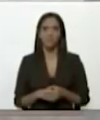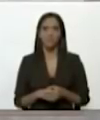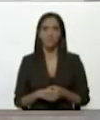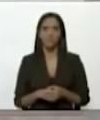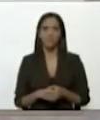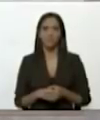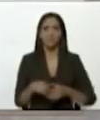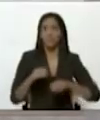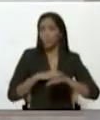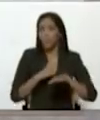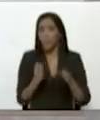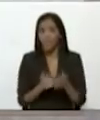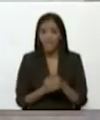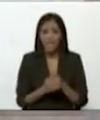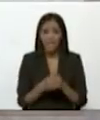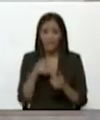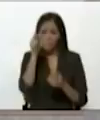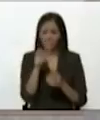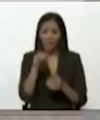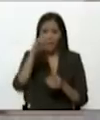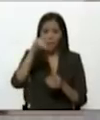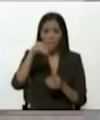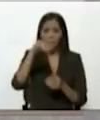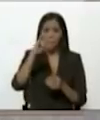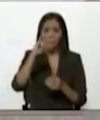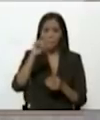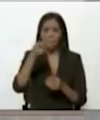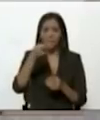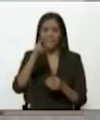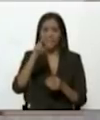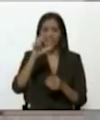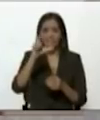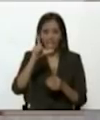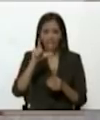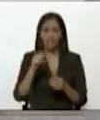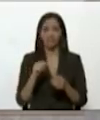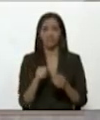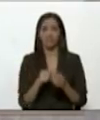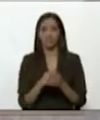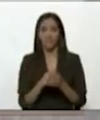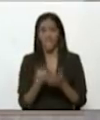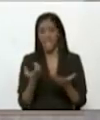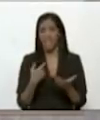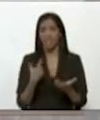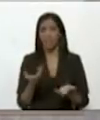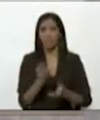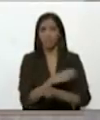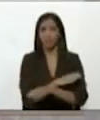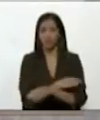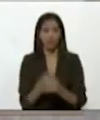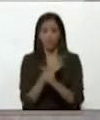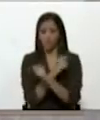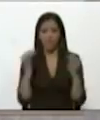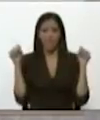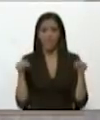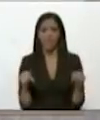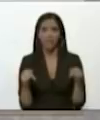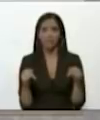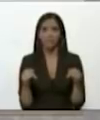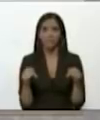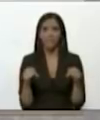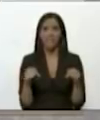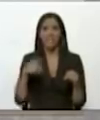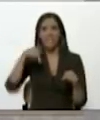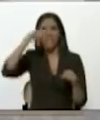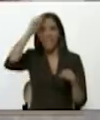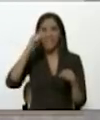Porque Miguel Salazar se puede decir cualquier cosa menos que sea opositor. Miguel Salazar es chavista. Esto no termina aquí. El señor